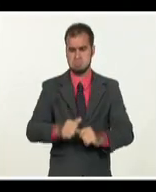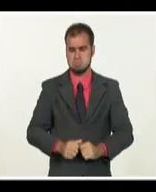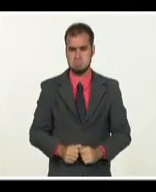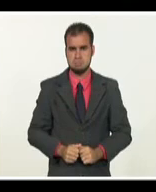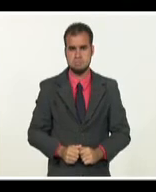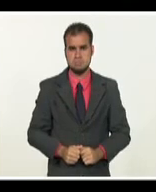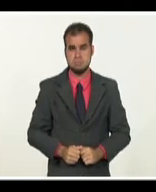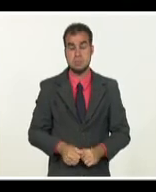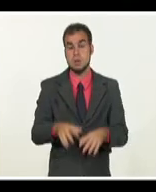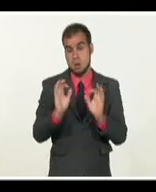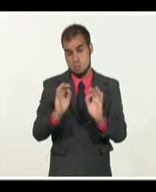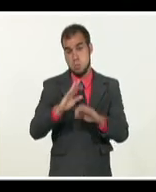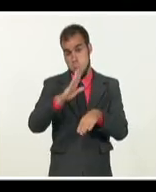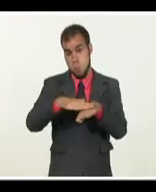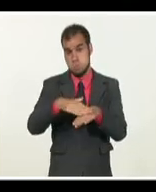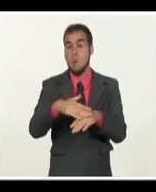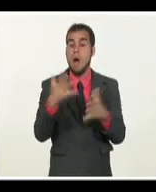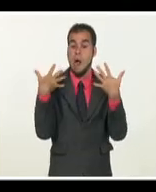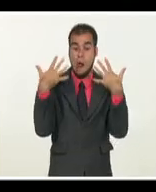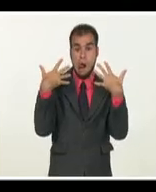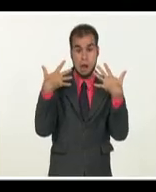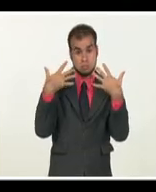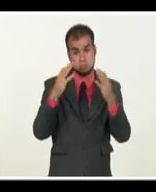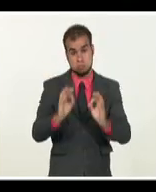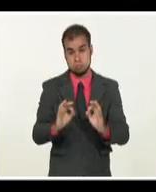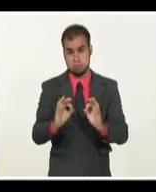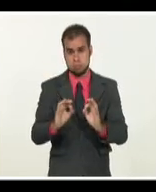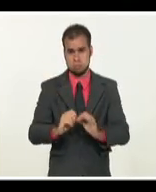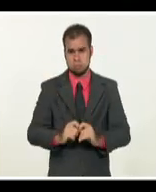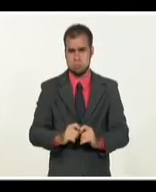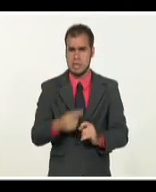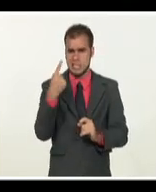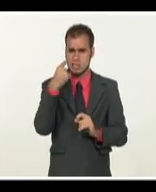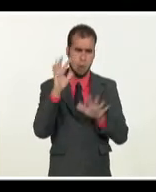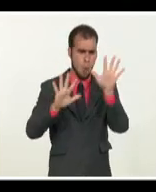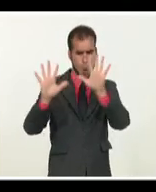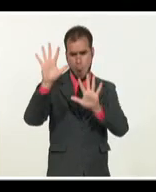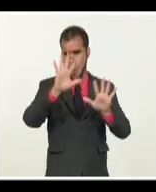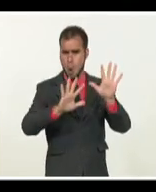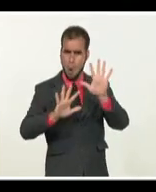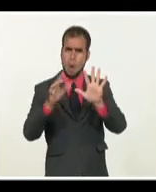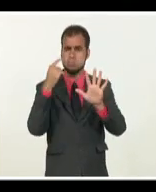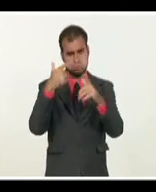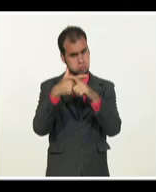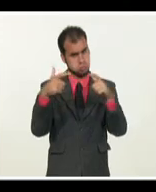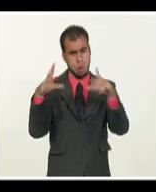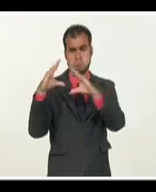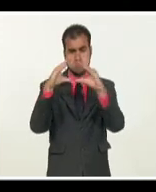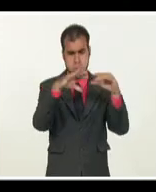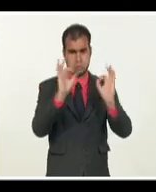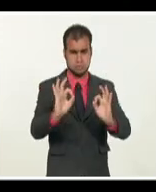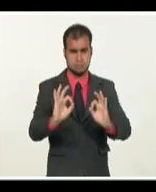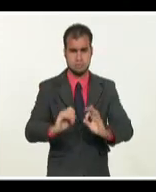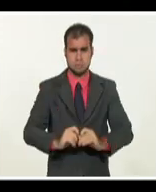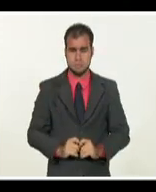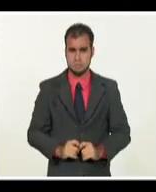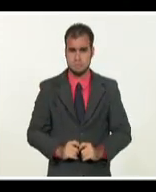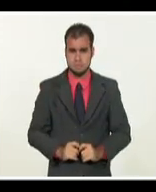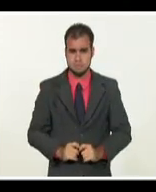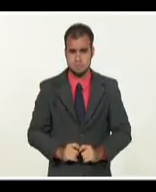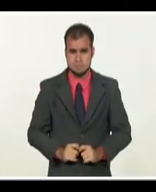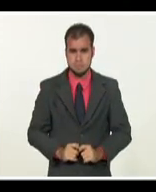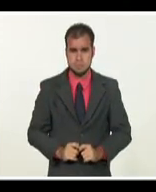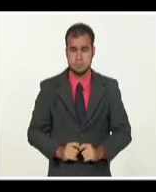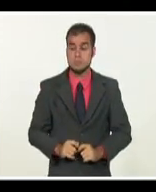bueno, de este calentamiento, la humedad y las condiciones que van a seguir siendo favorables en los niveles altos de la atmósfera. Lluvias que, bueno, pueden llegar a ser numerosas en algunas zonas